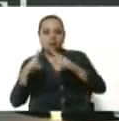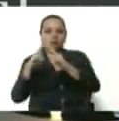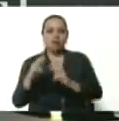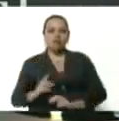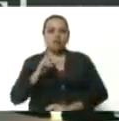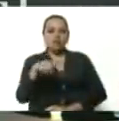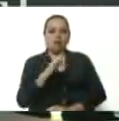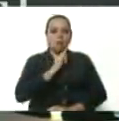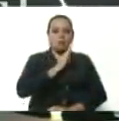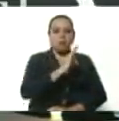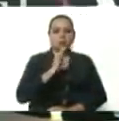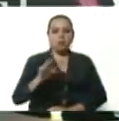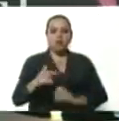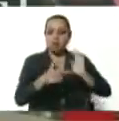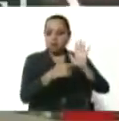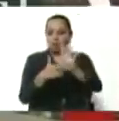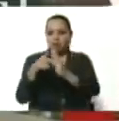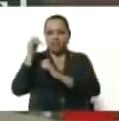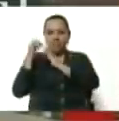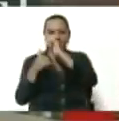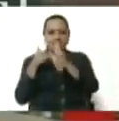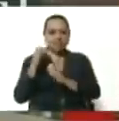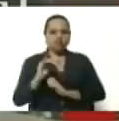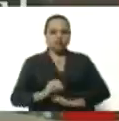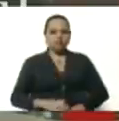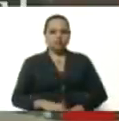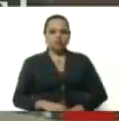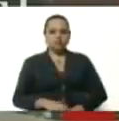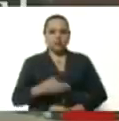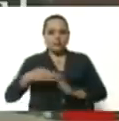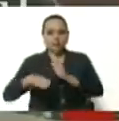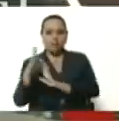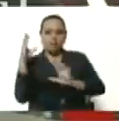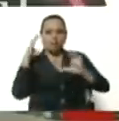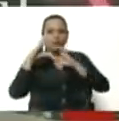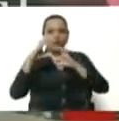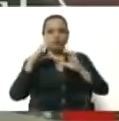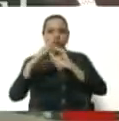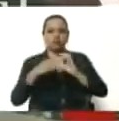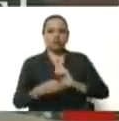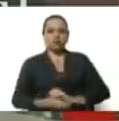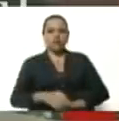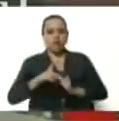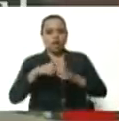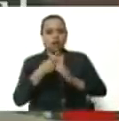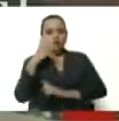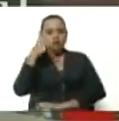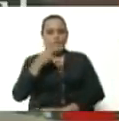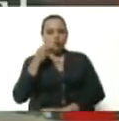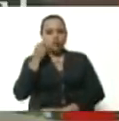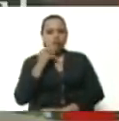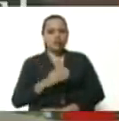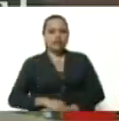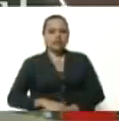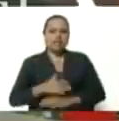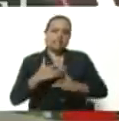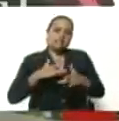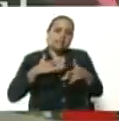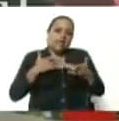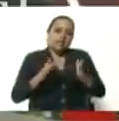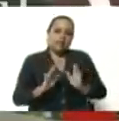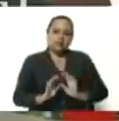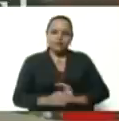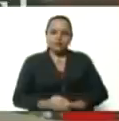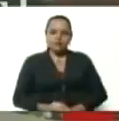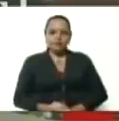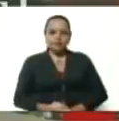transmiten por TikTok la rumbita. Y vamos a comunicarnos por TikTok. Entonces la juventud, claro, de repente siente,